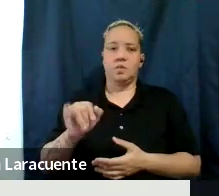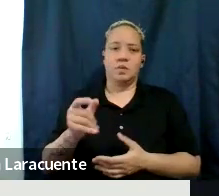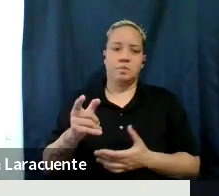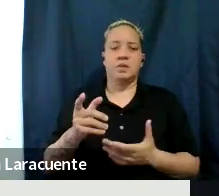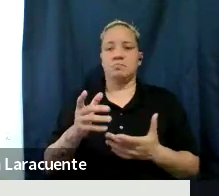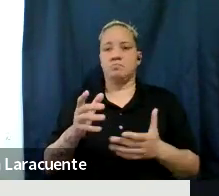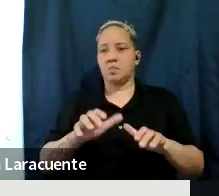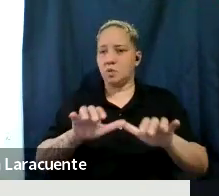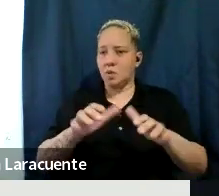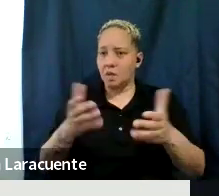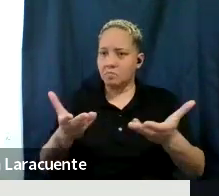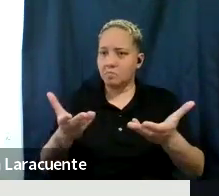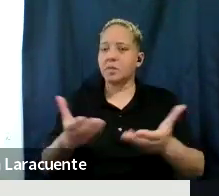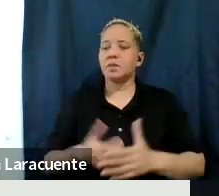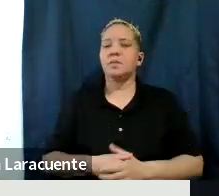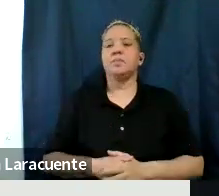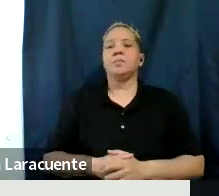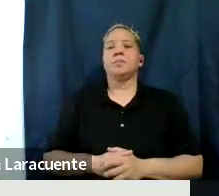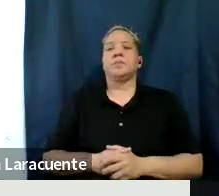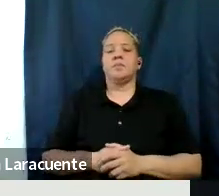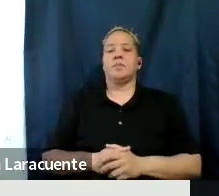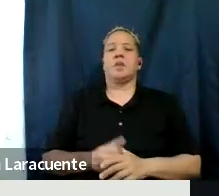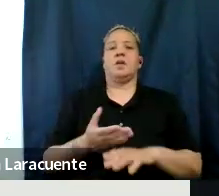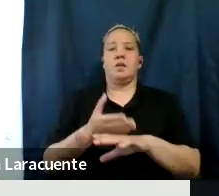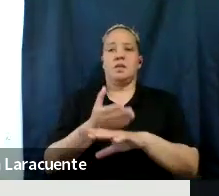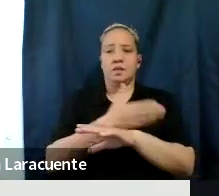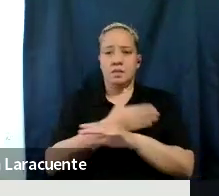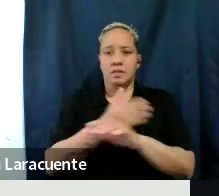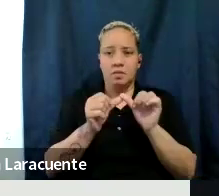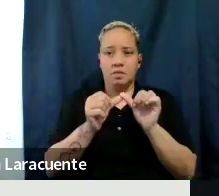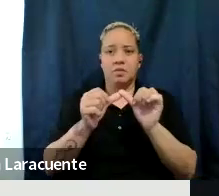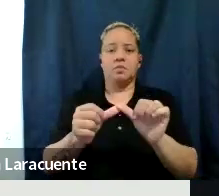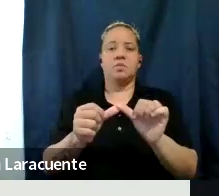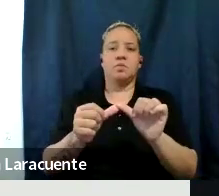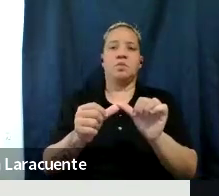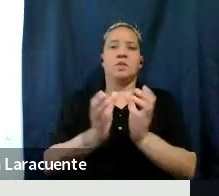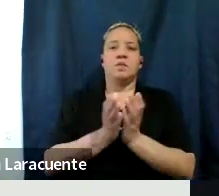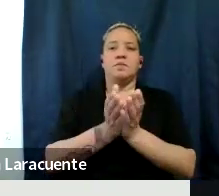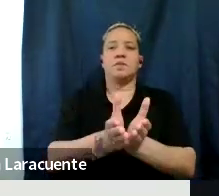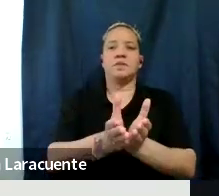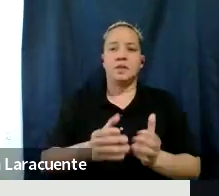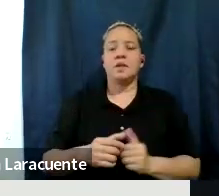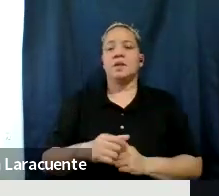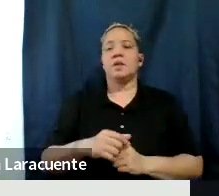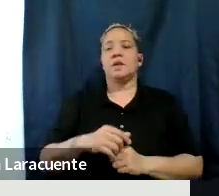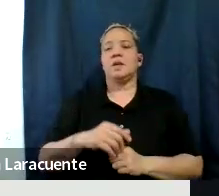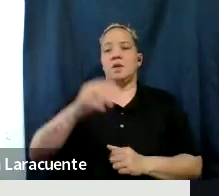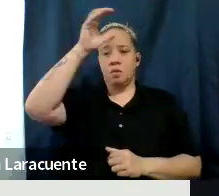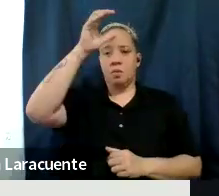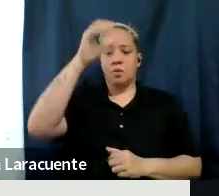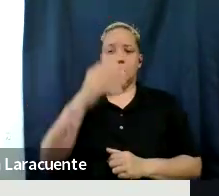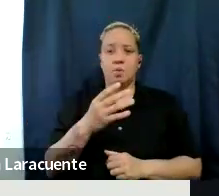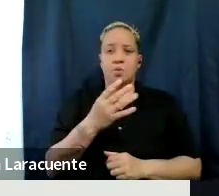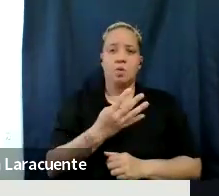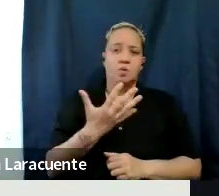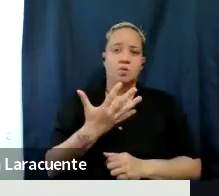antes de seguir viaje a Cuba, esas 4, 5, 6 semanas que está